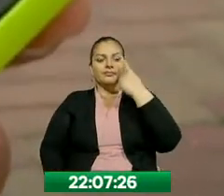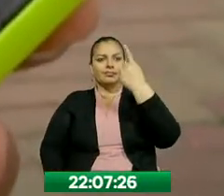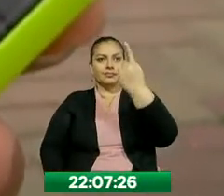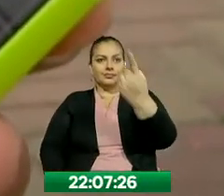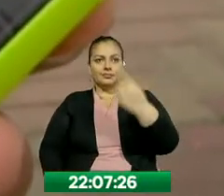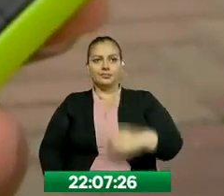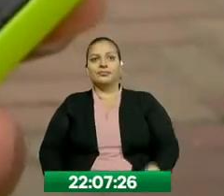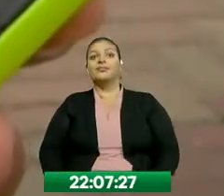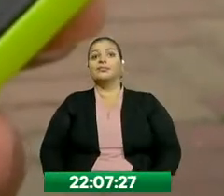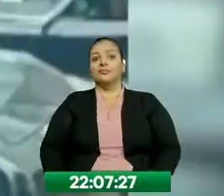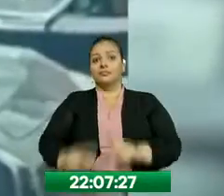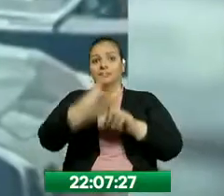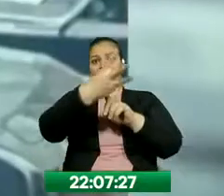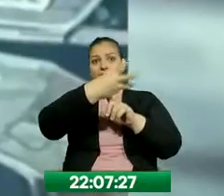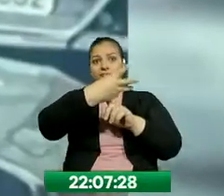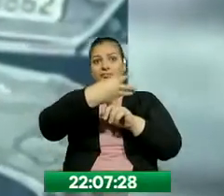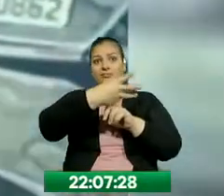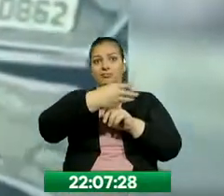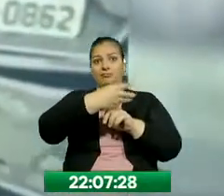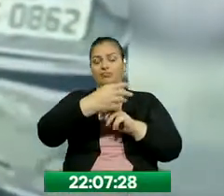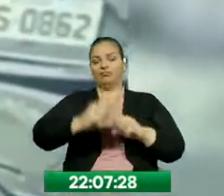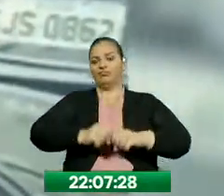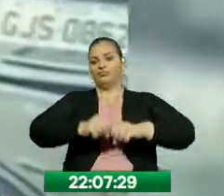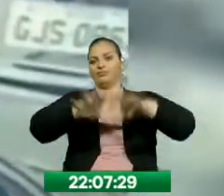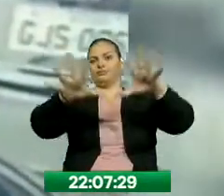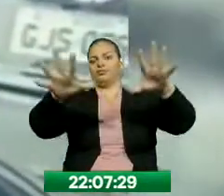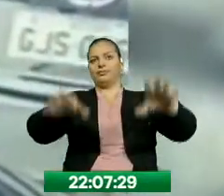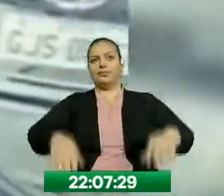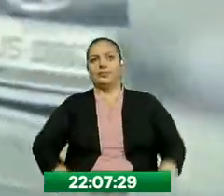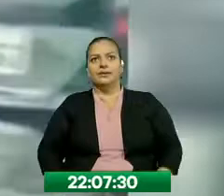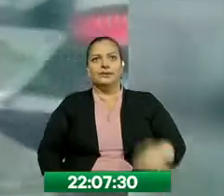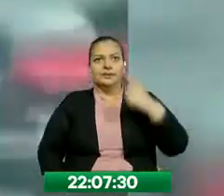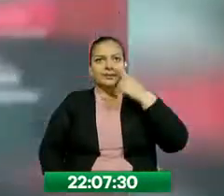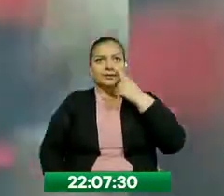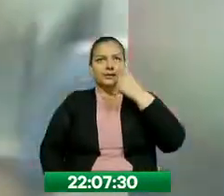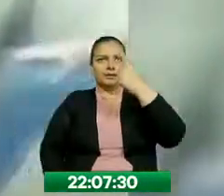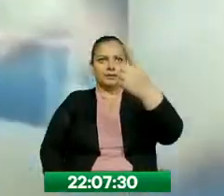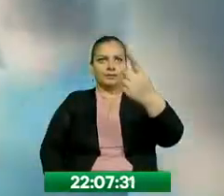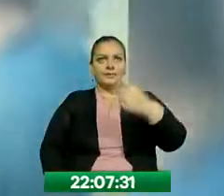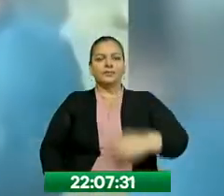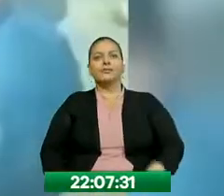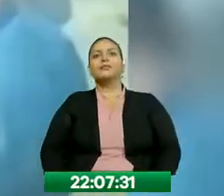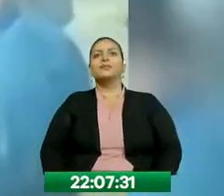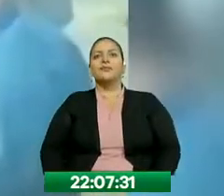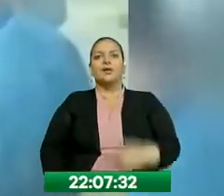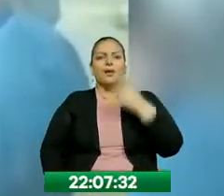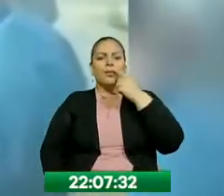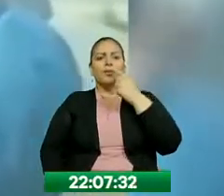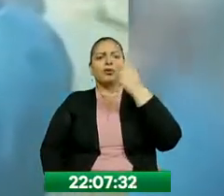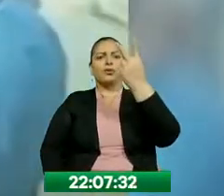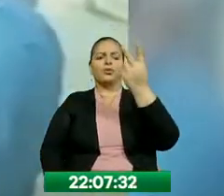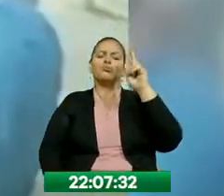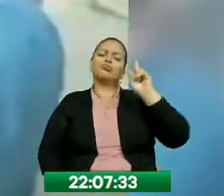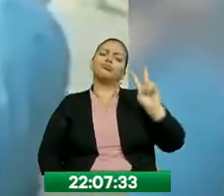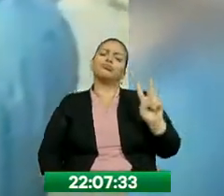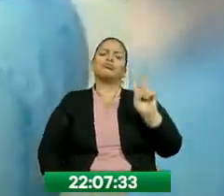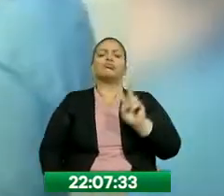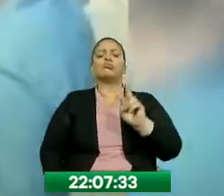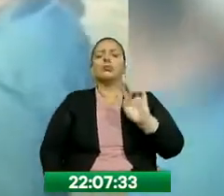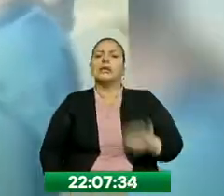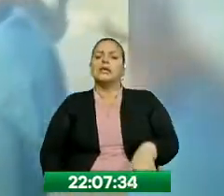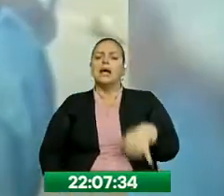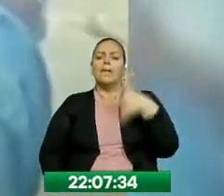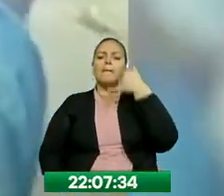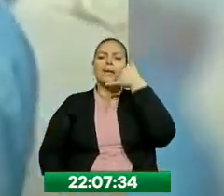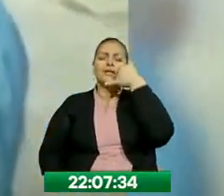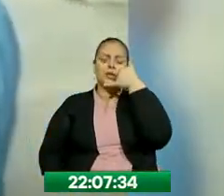las redes sociales. Se trata de este video donde se observa a dos sujetos que van caminando por la calle. De repente se percatan